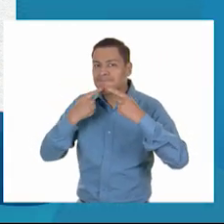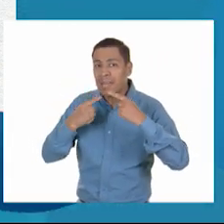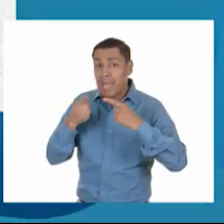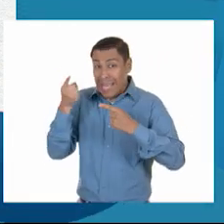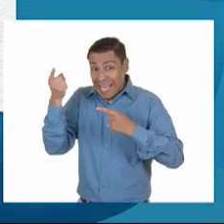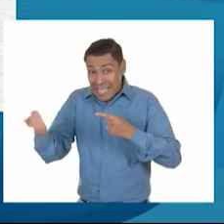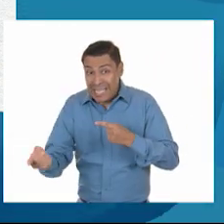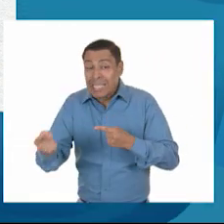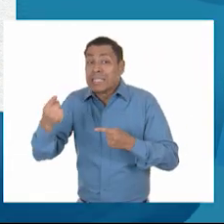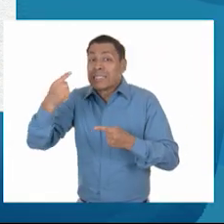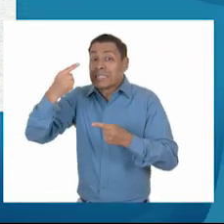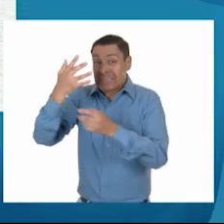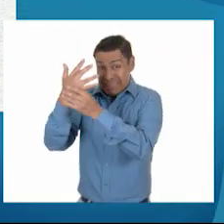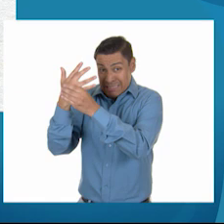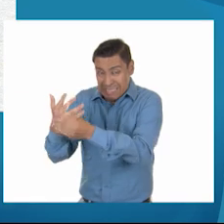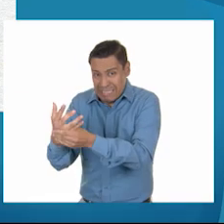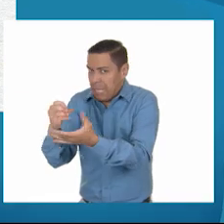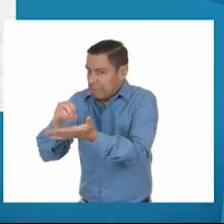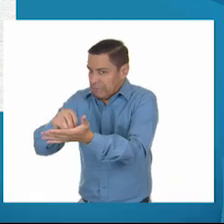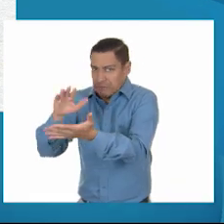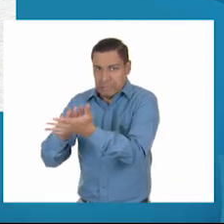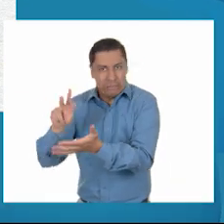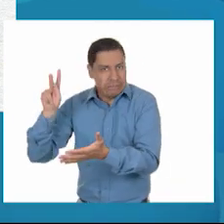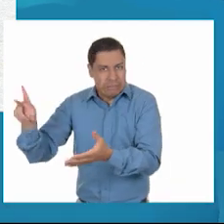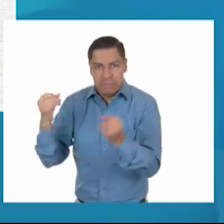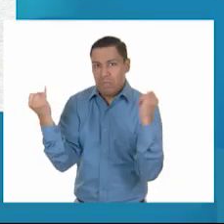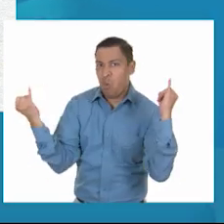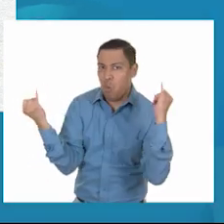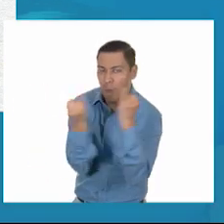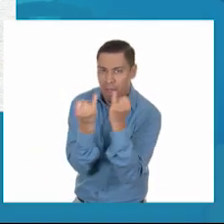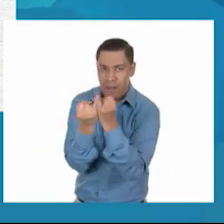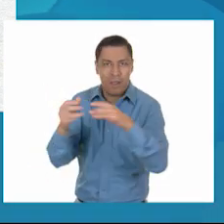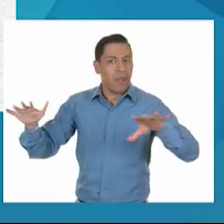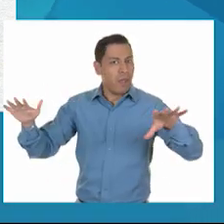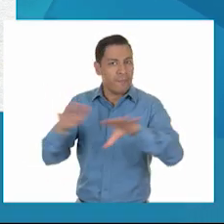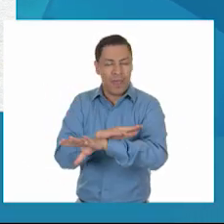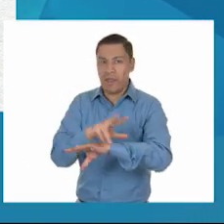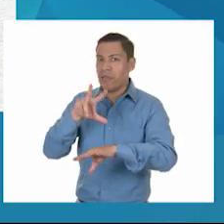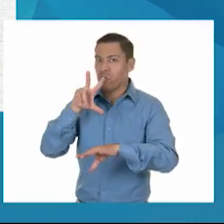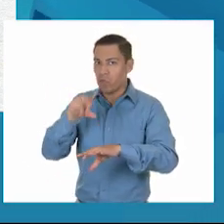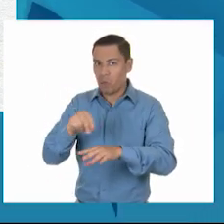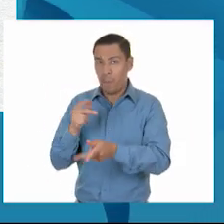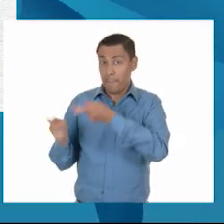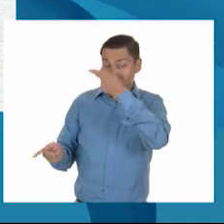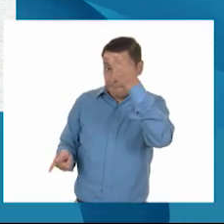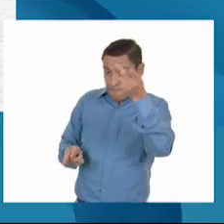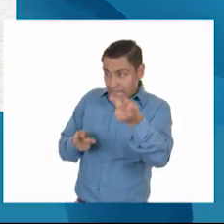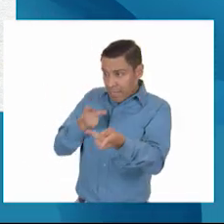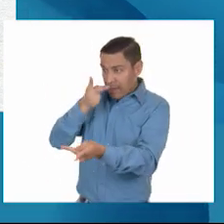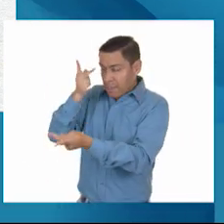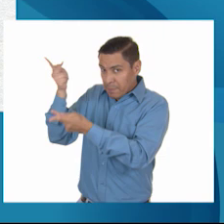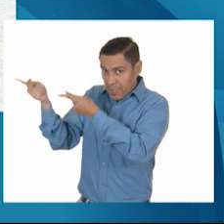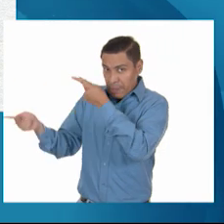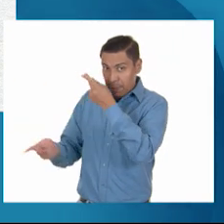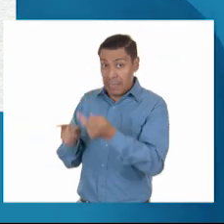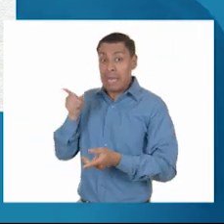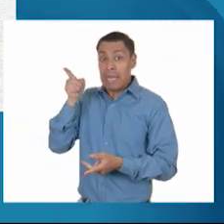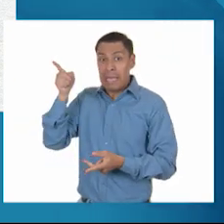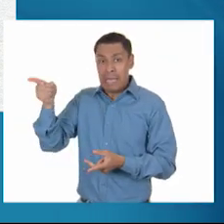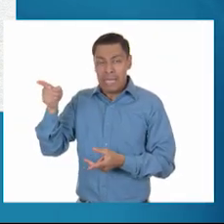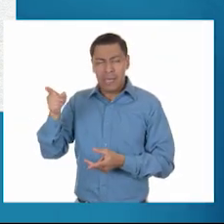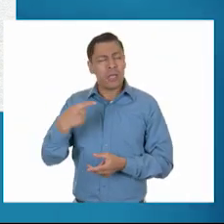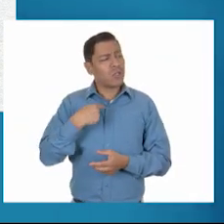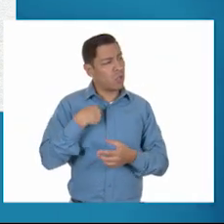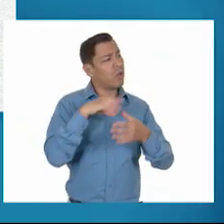dijeron el entrevistador y el entrevistado. Por lo que sí transcriben las preguntas que se le hacen al entrevistado,